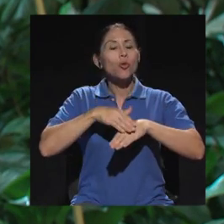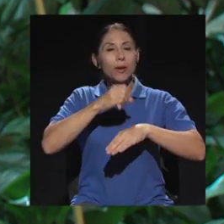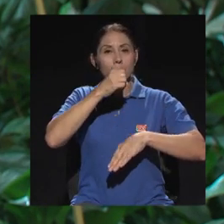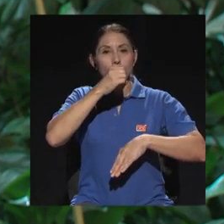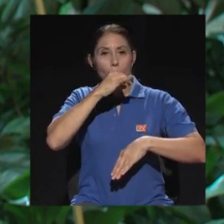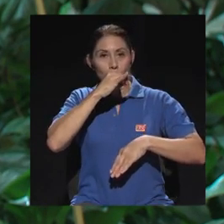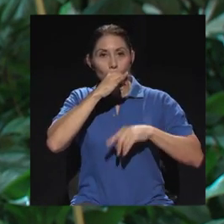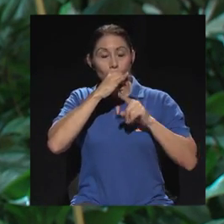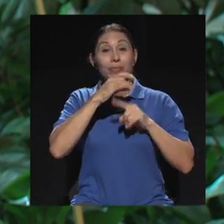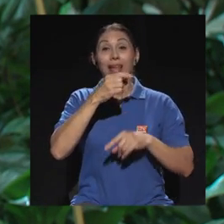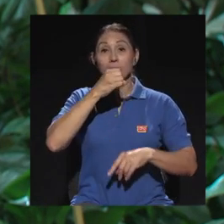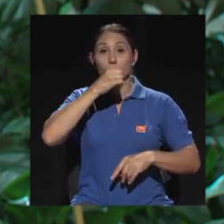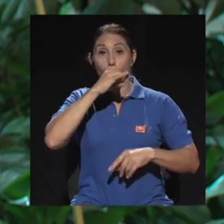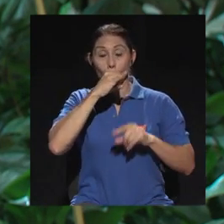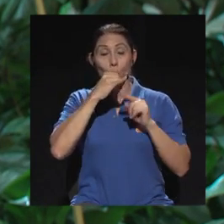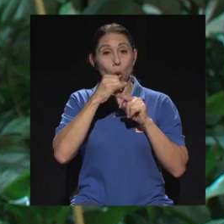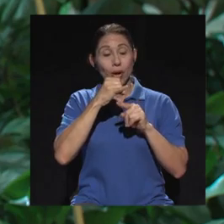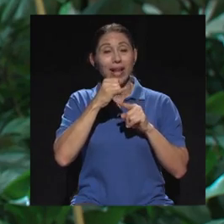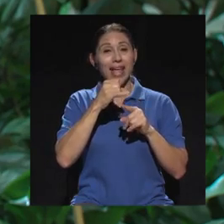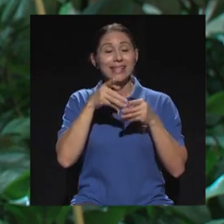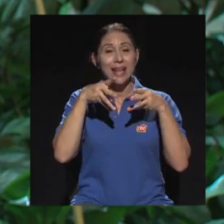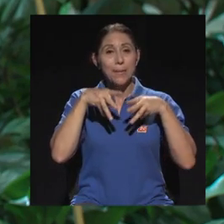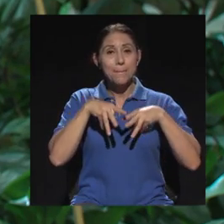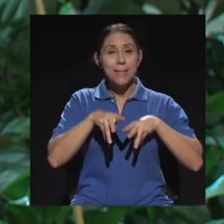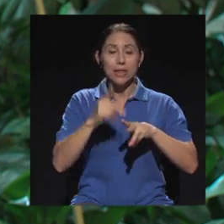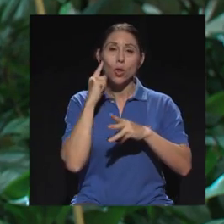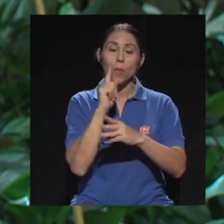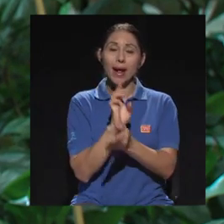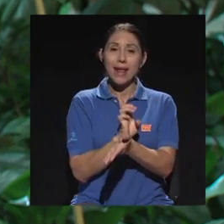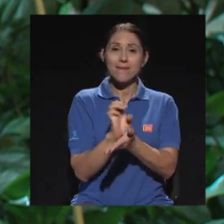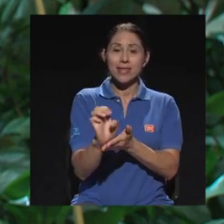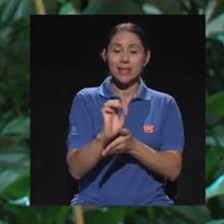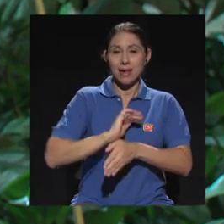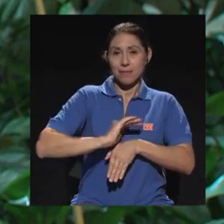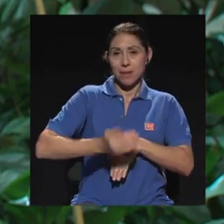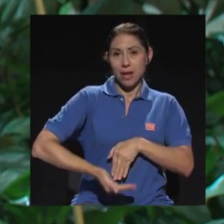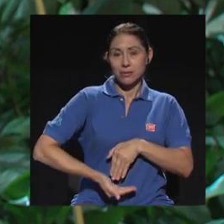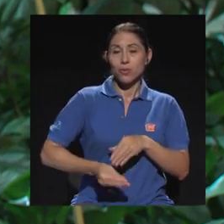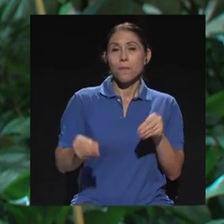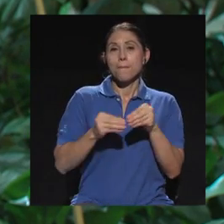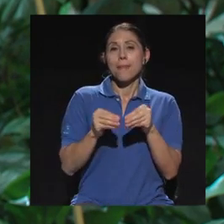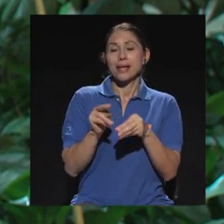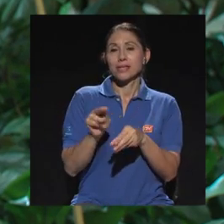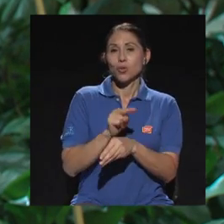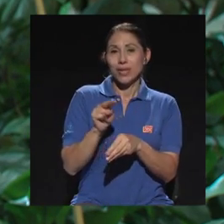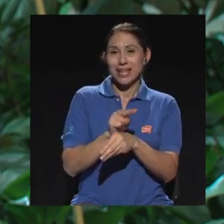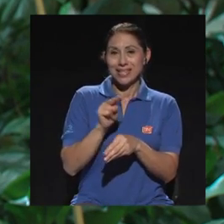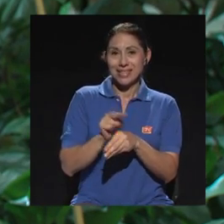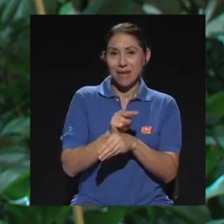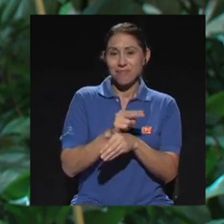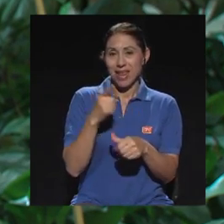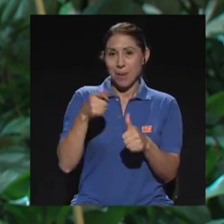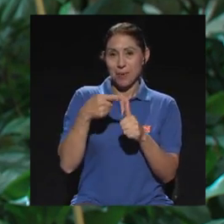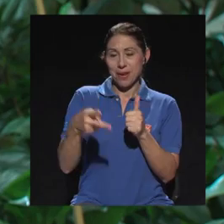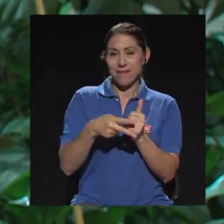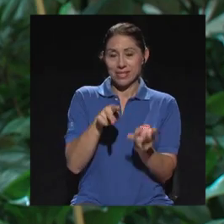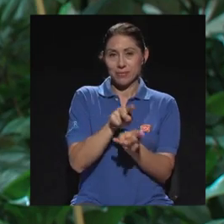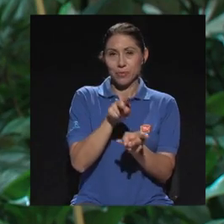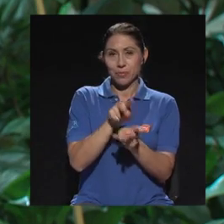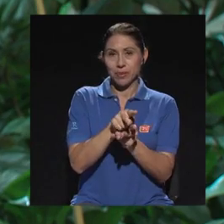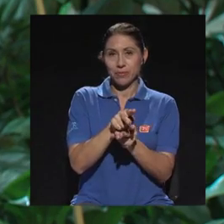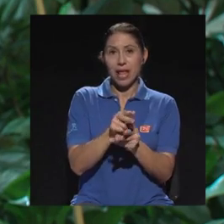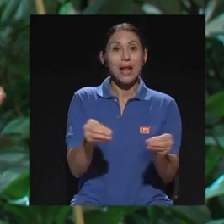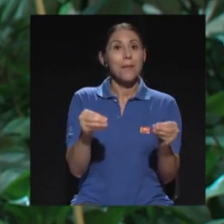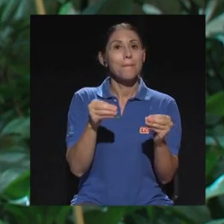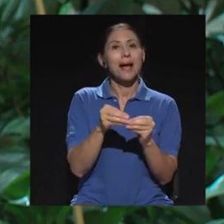el condón. De hecho, el condón es el método anticonceptivo que más se utiliza en la primera relación